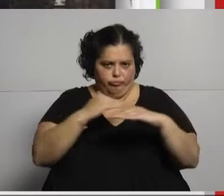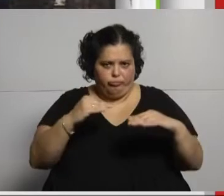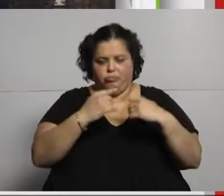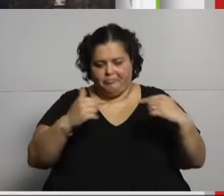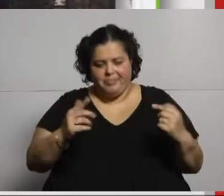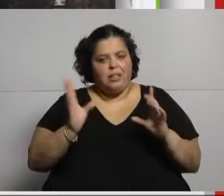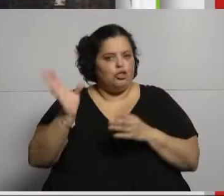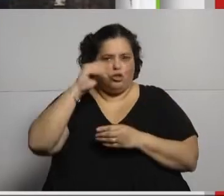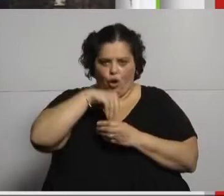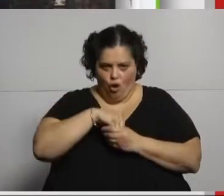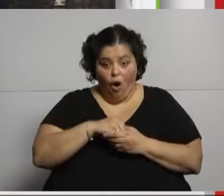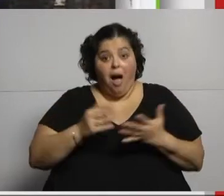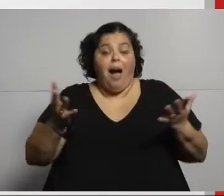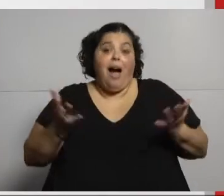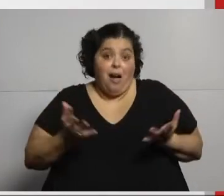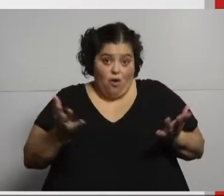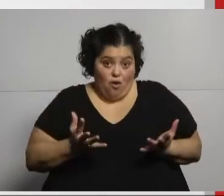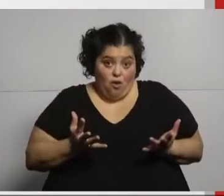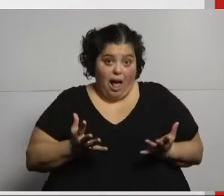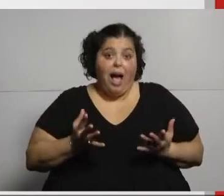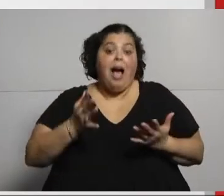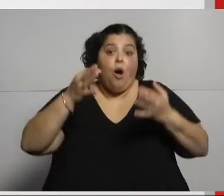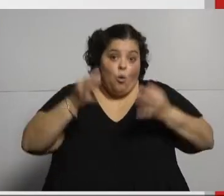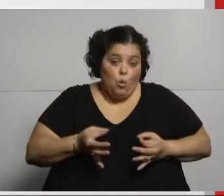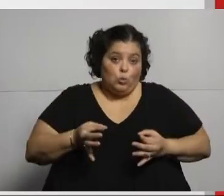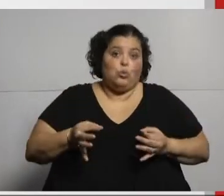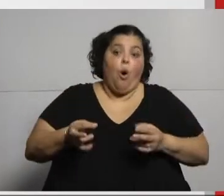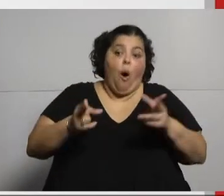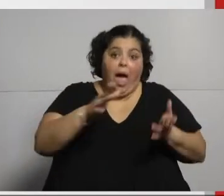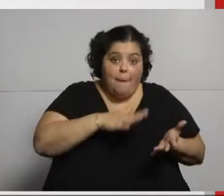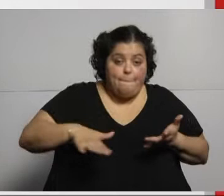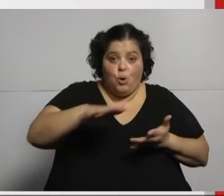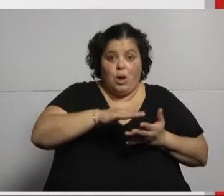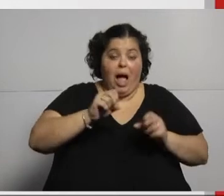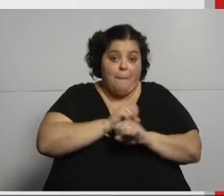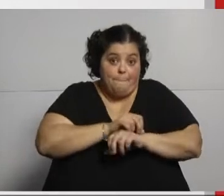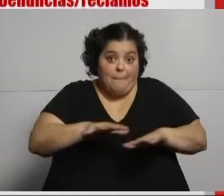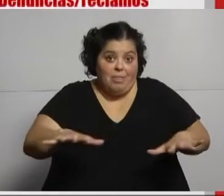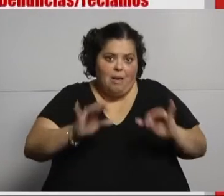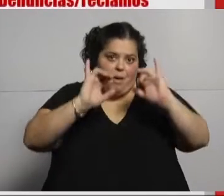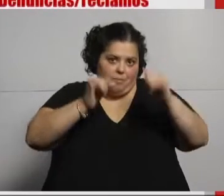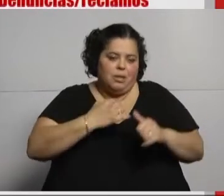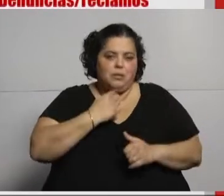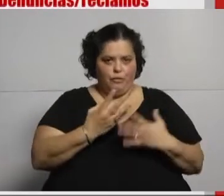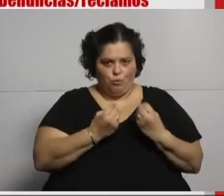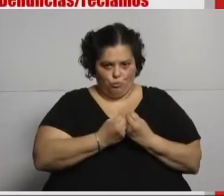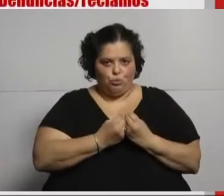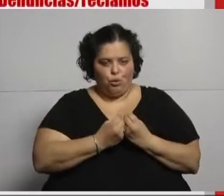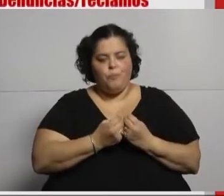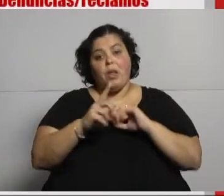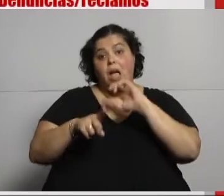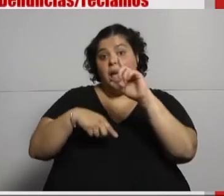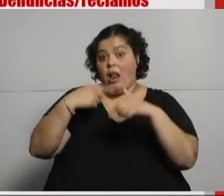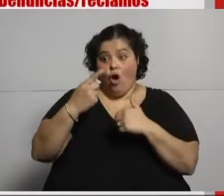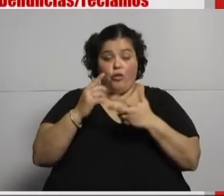sin duda ahora, en la época de la pandemia, ha sido una herramienta, un aliado fundamental. Y como decía, el otro canal, el